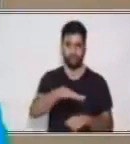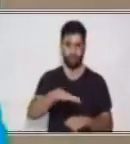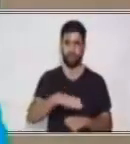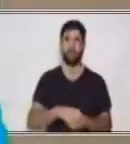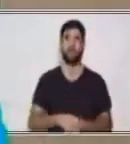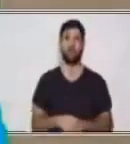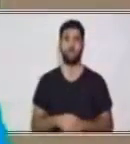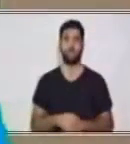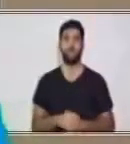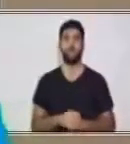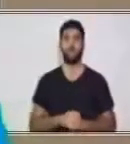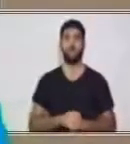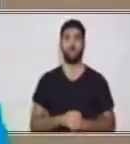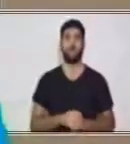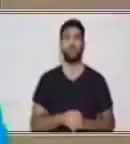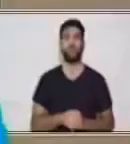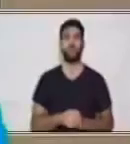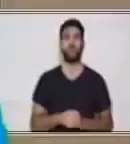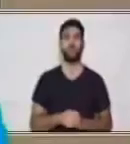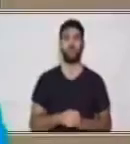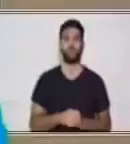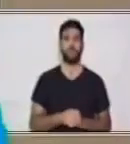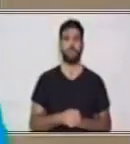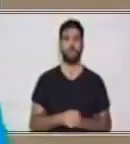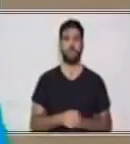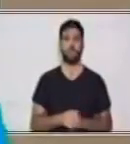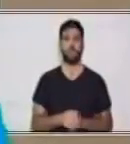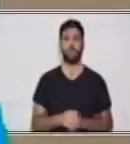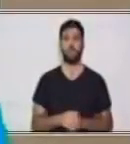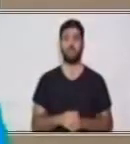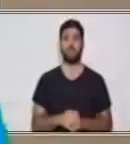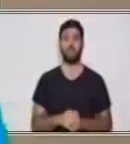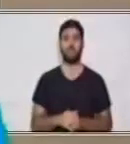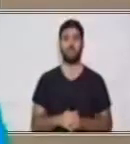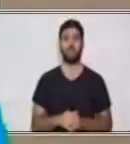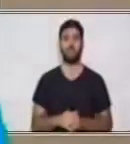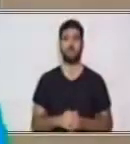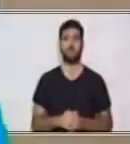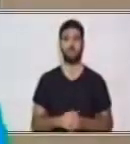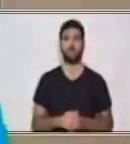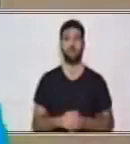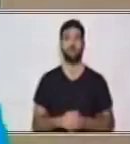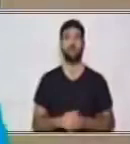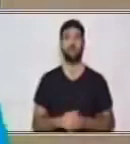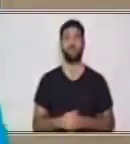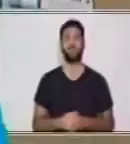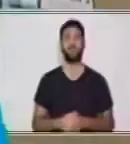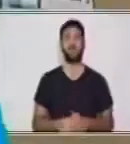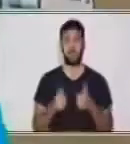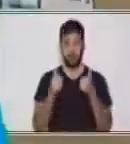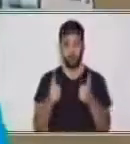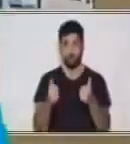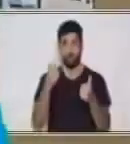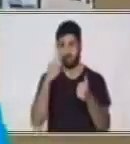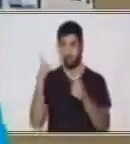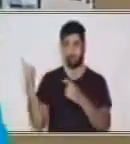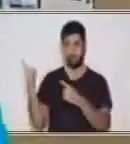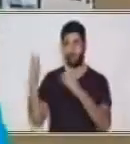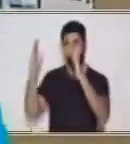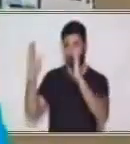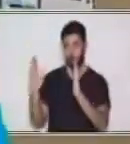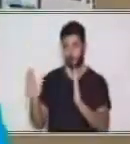diversos animales en cualquier tipo de enfermedad o situación que puedan tener. Entonces